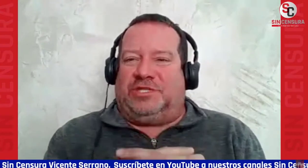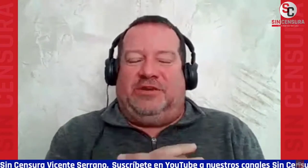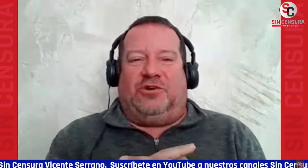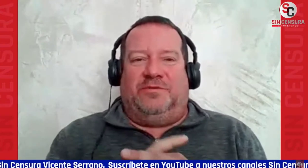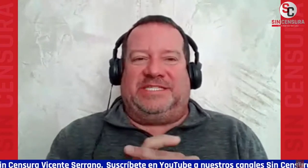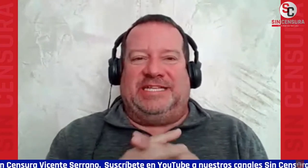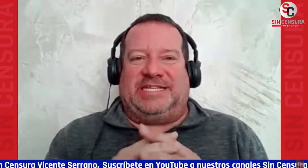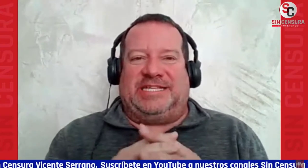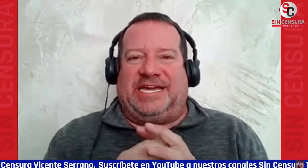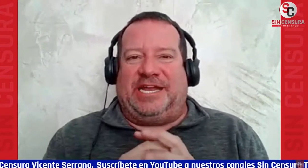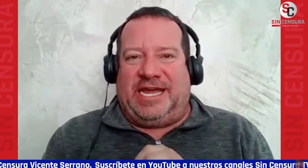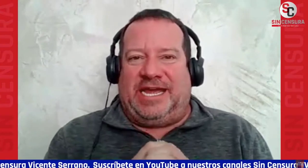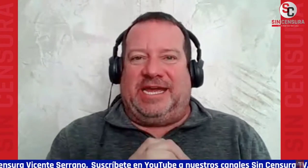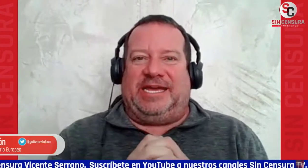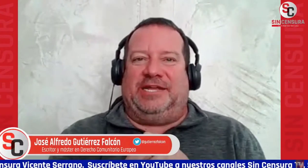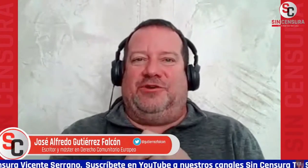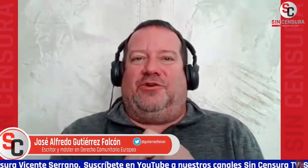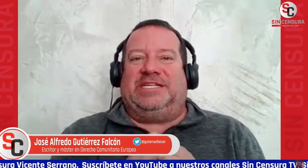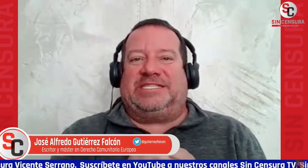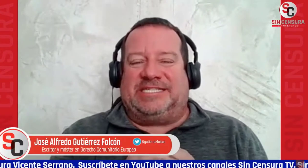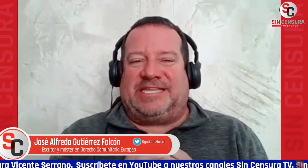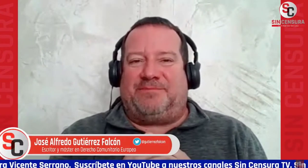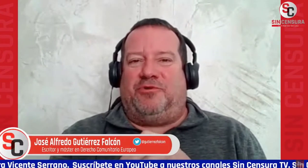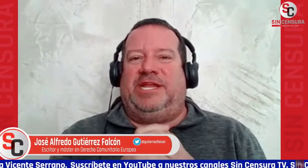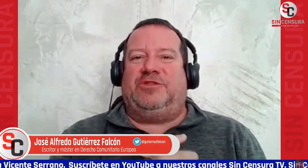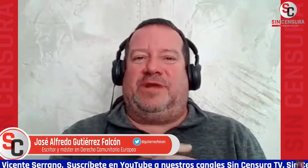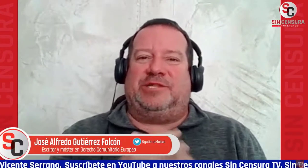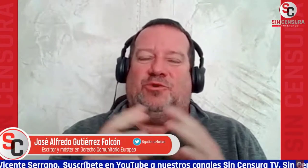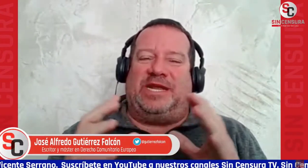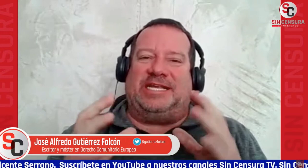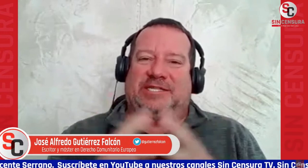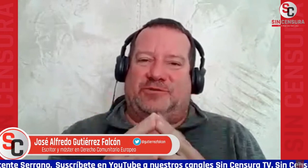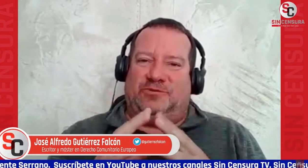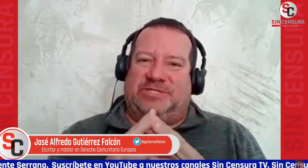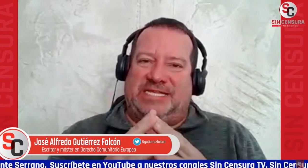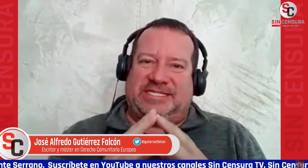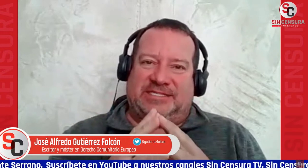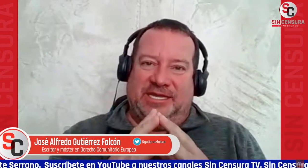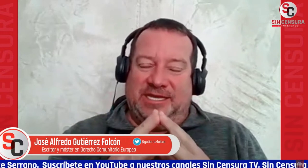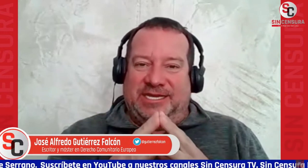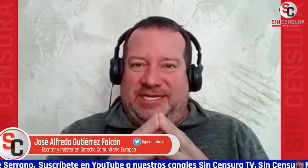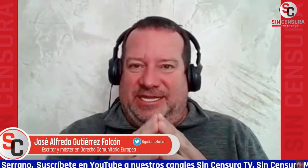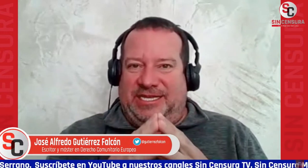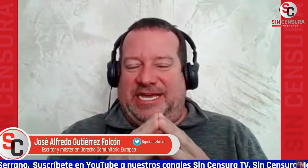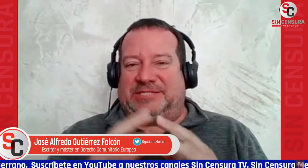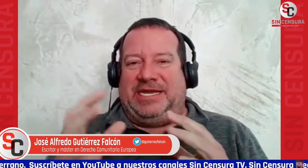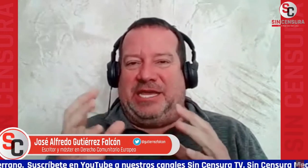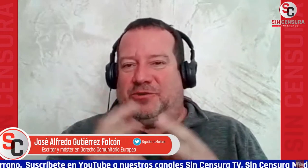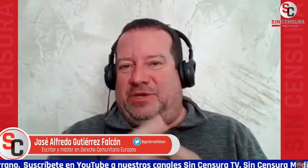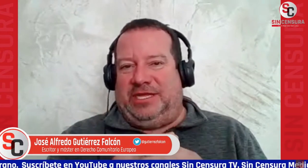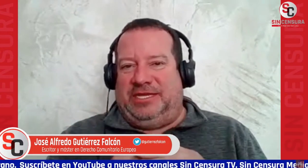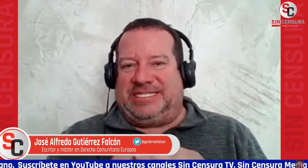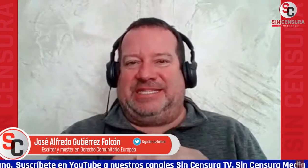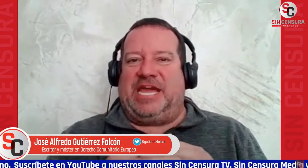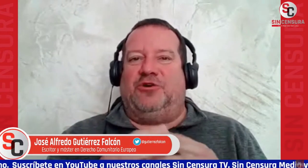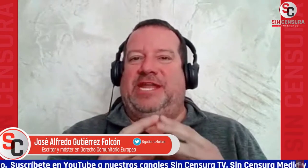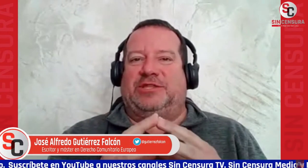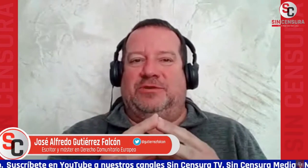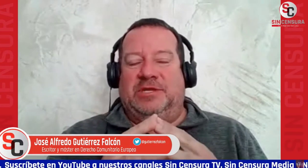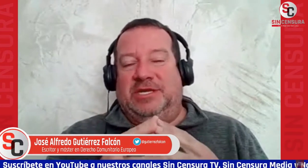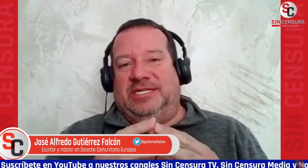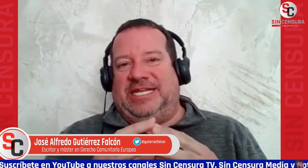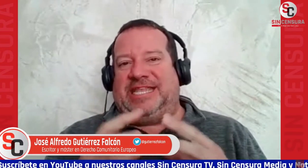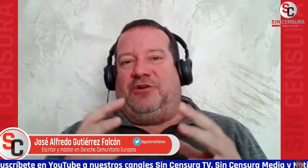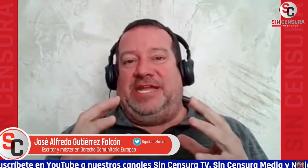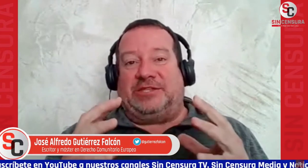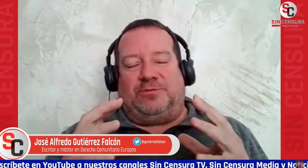acuerdo contigo, Vicente. Creo que no se están poniendo a la altura de las circunstancias ni Gertz Manero ni Santiago